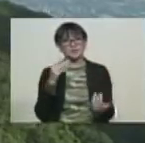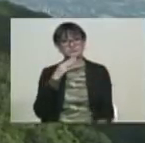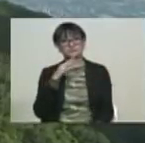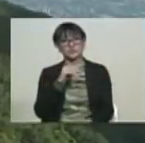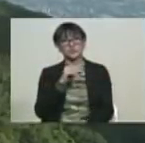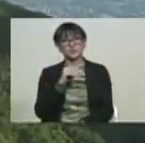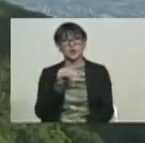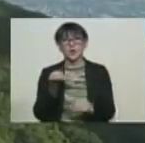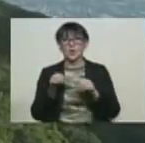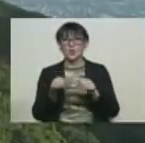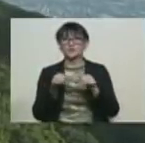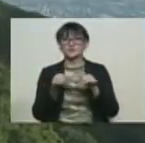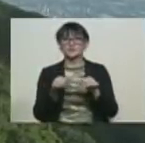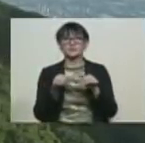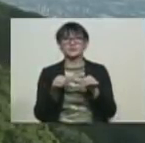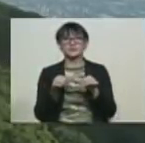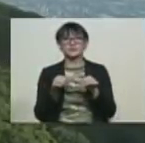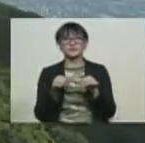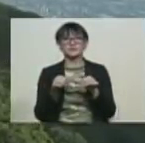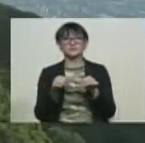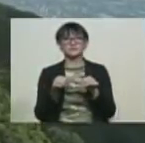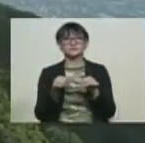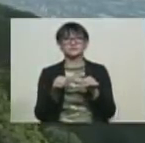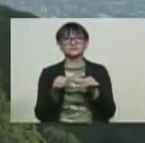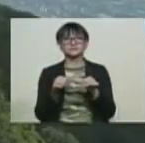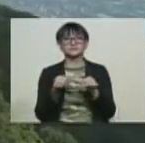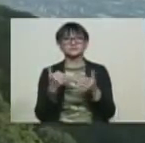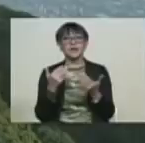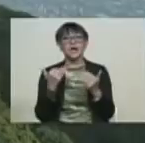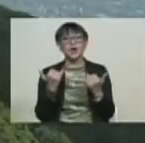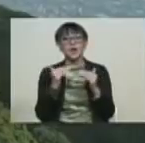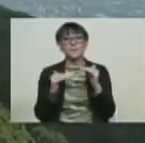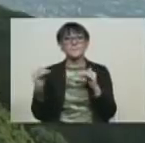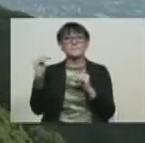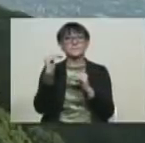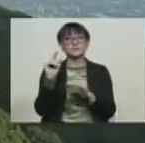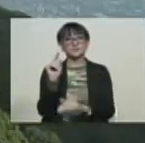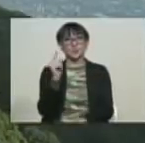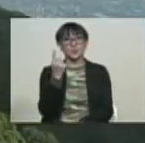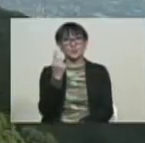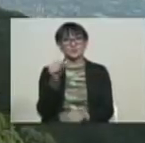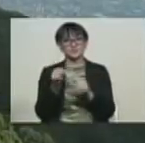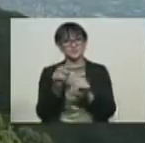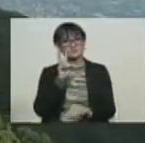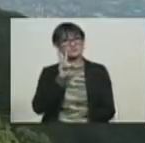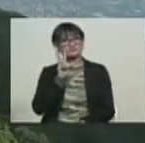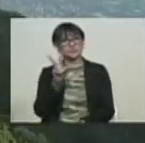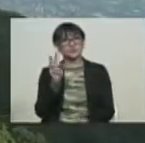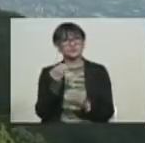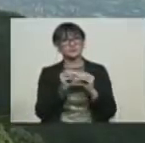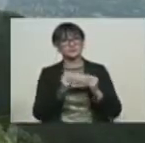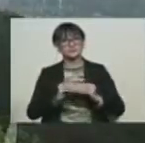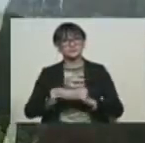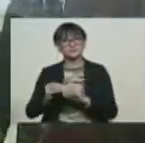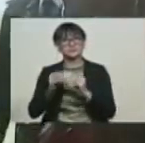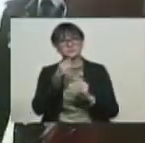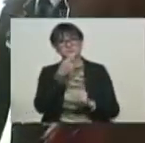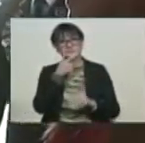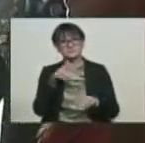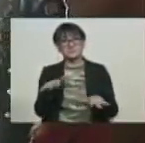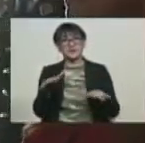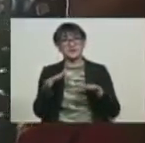eso. Vamos a continuar precisamente y nos dirigimos al piso 1 para seguir viendo la restauración de esta